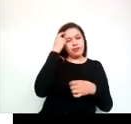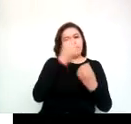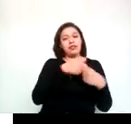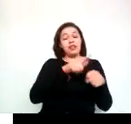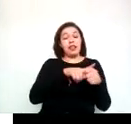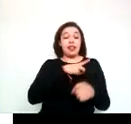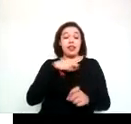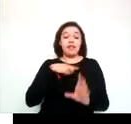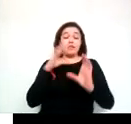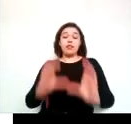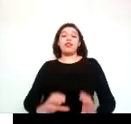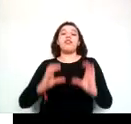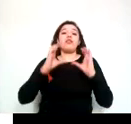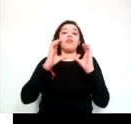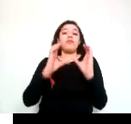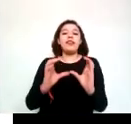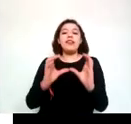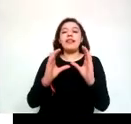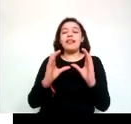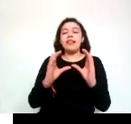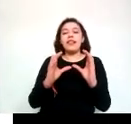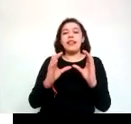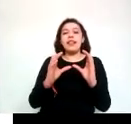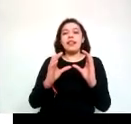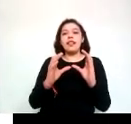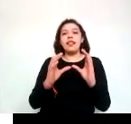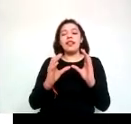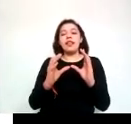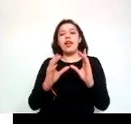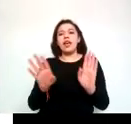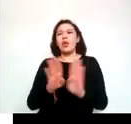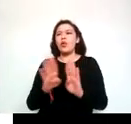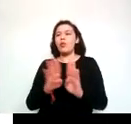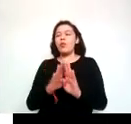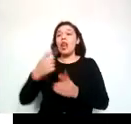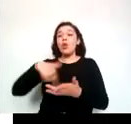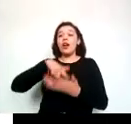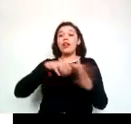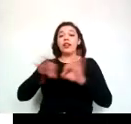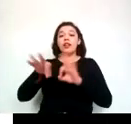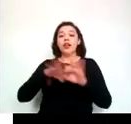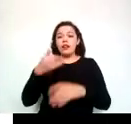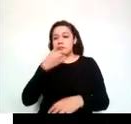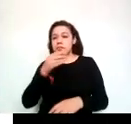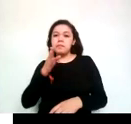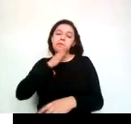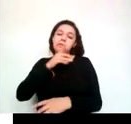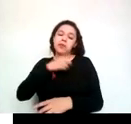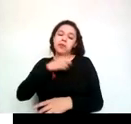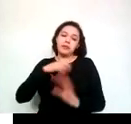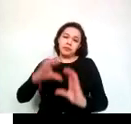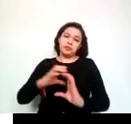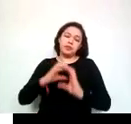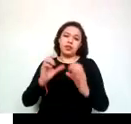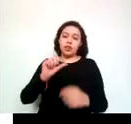pues, esta parte de las condiciones sobre las cuales están trabajando en sus centros de trabajo. Otro es las cargas